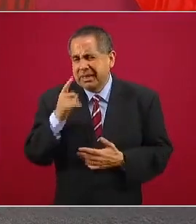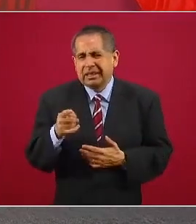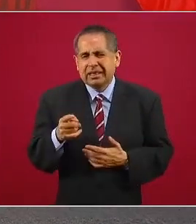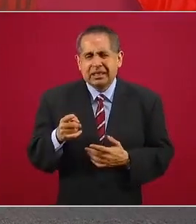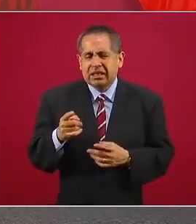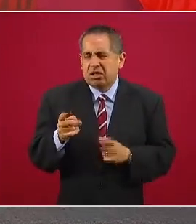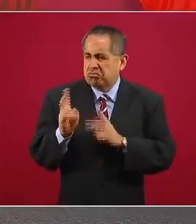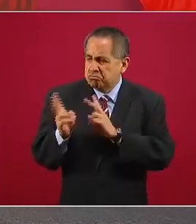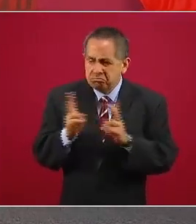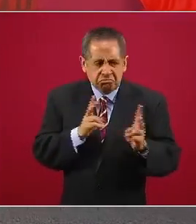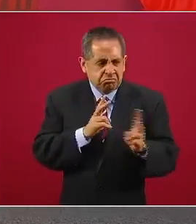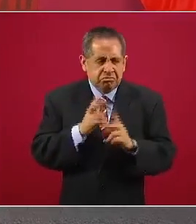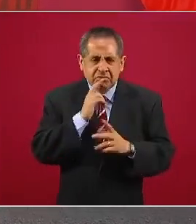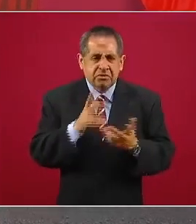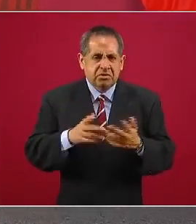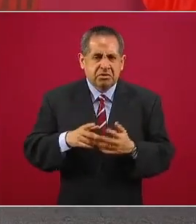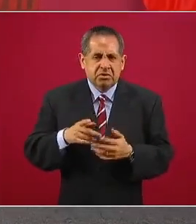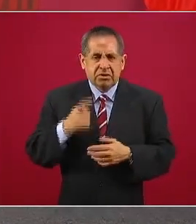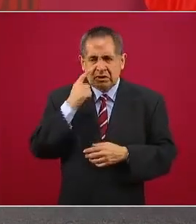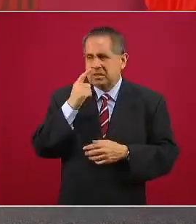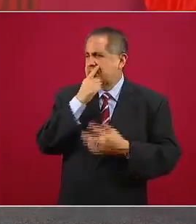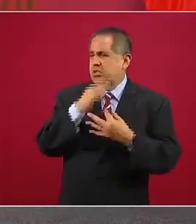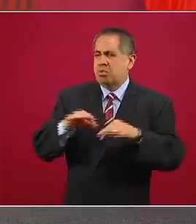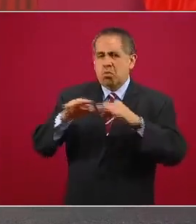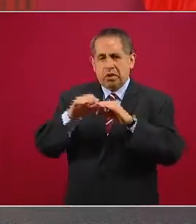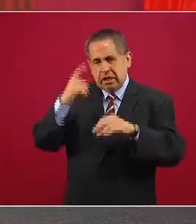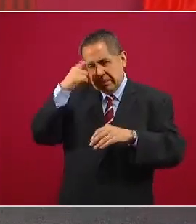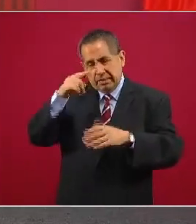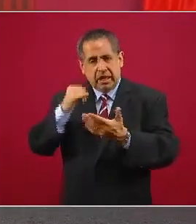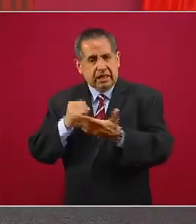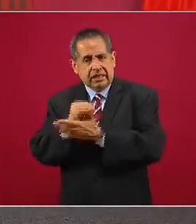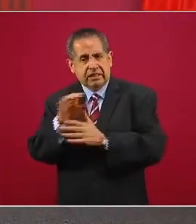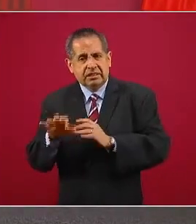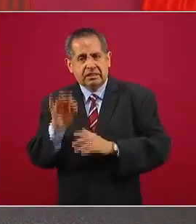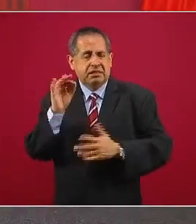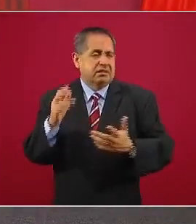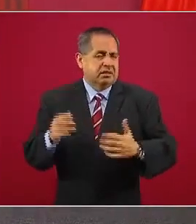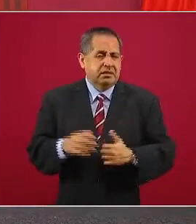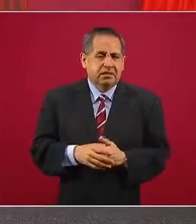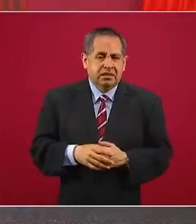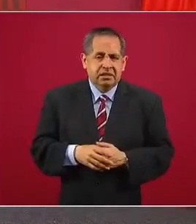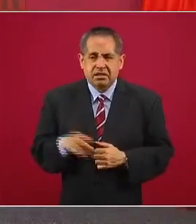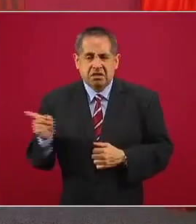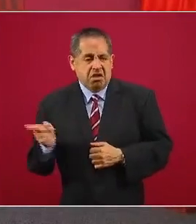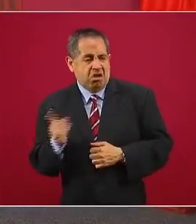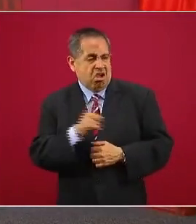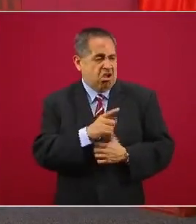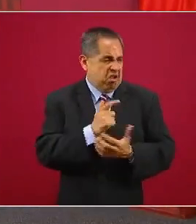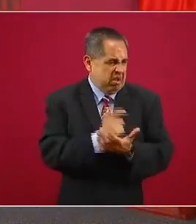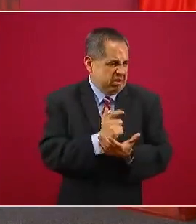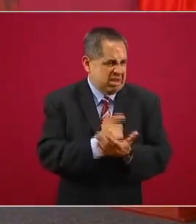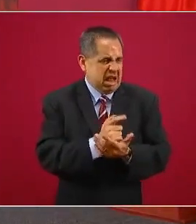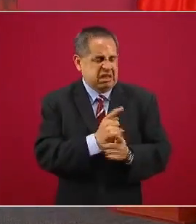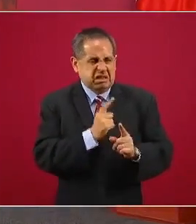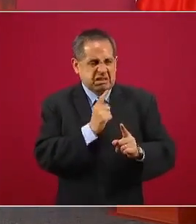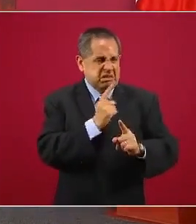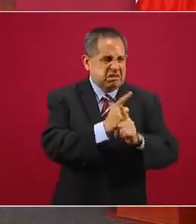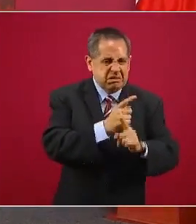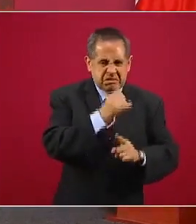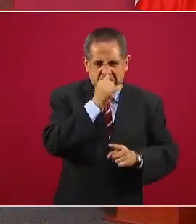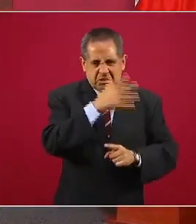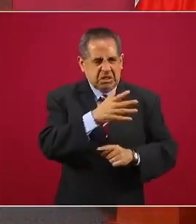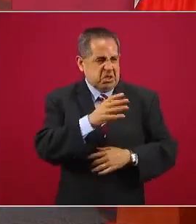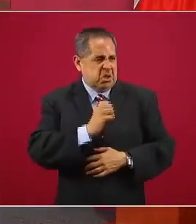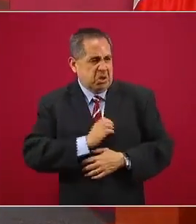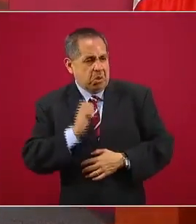democracia a niveles de agresión, de amenaza, de